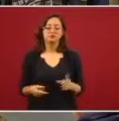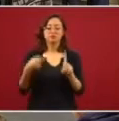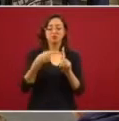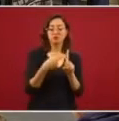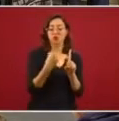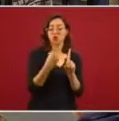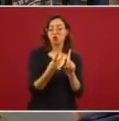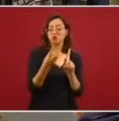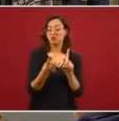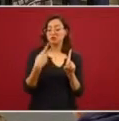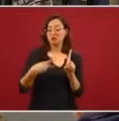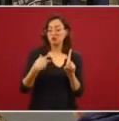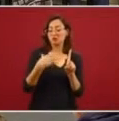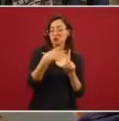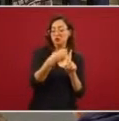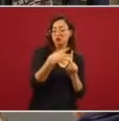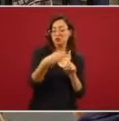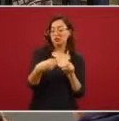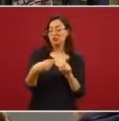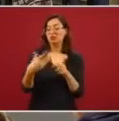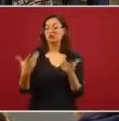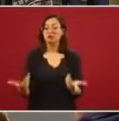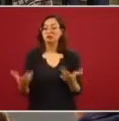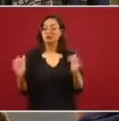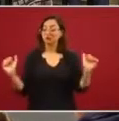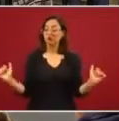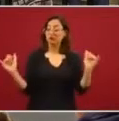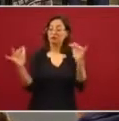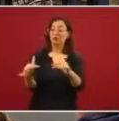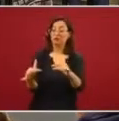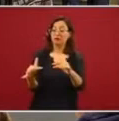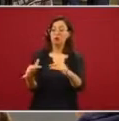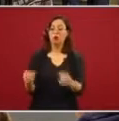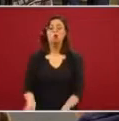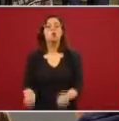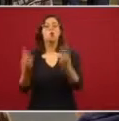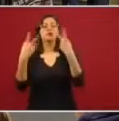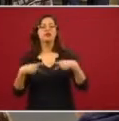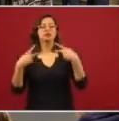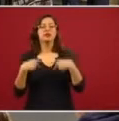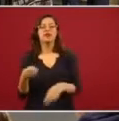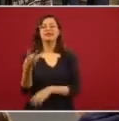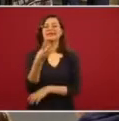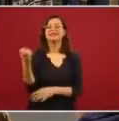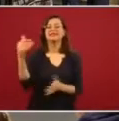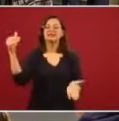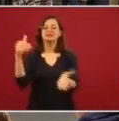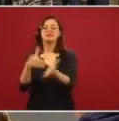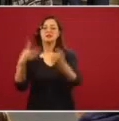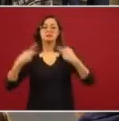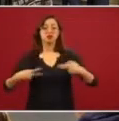se requeriría un conjunto de población superior a 300 mil personas